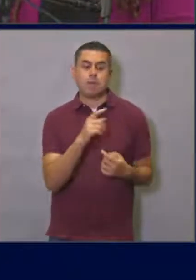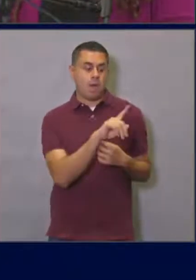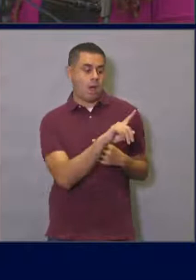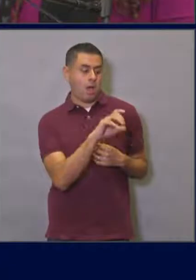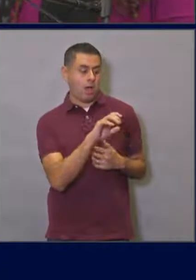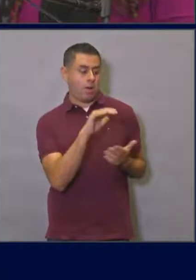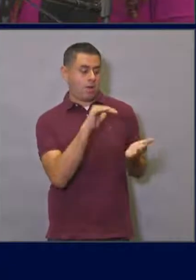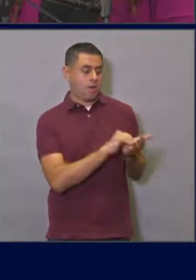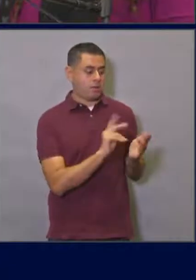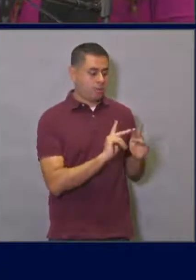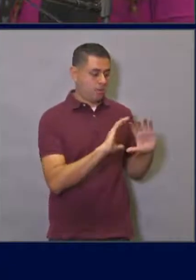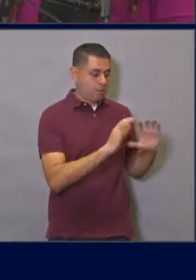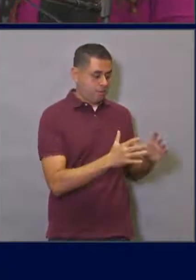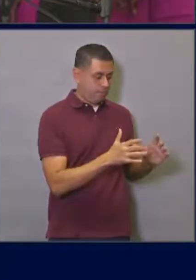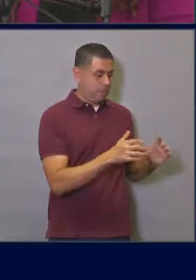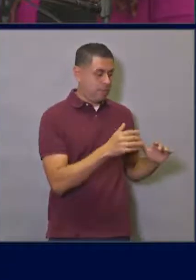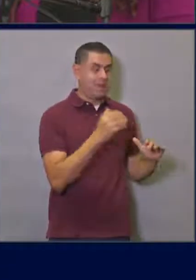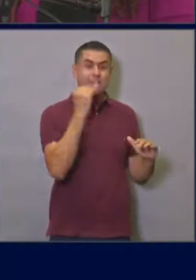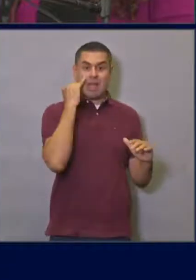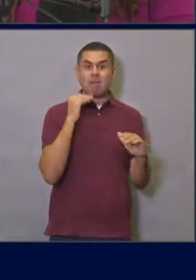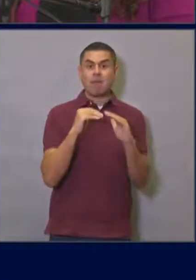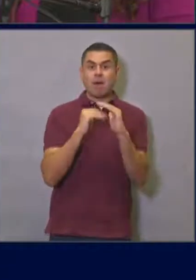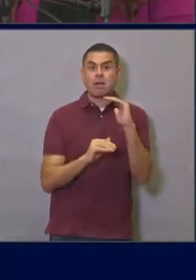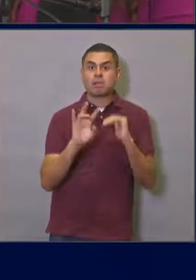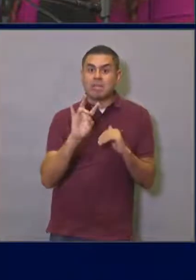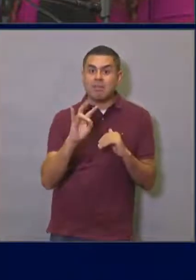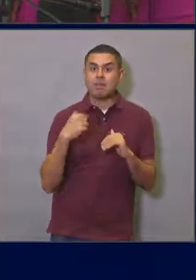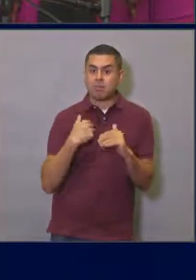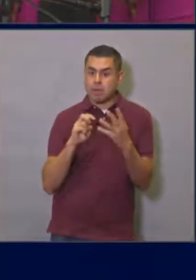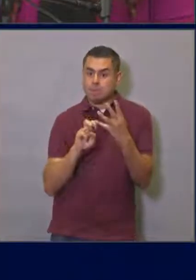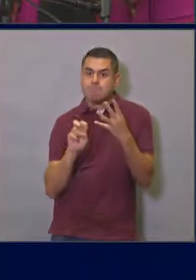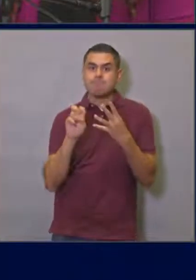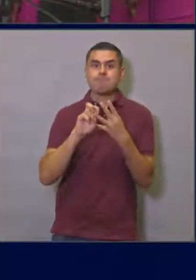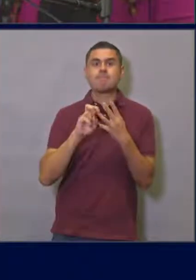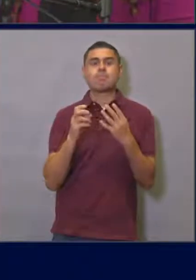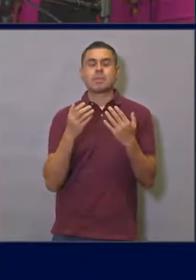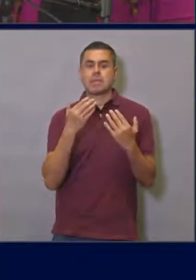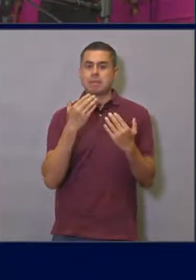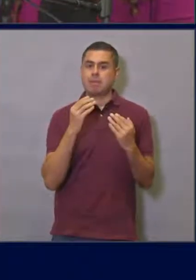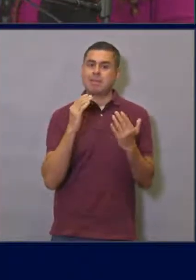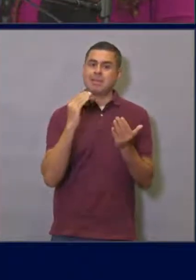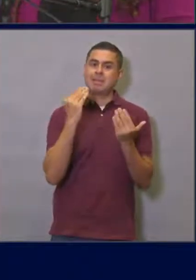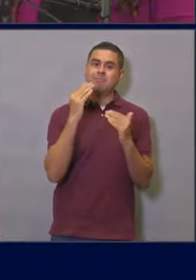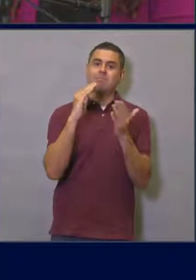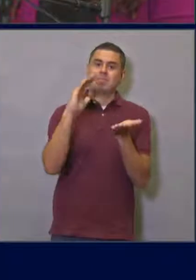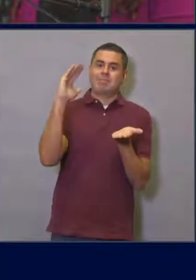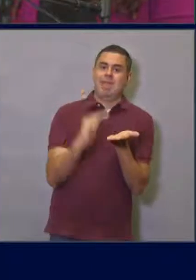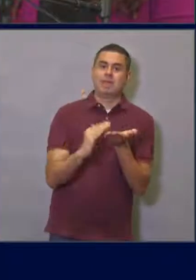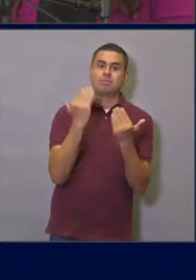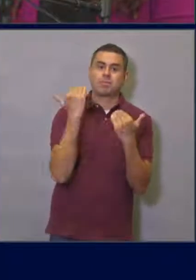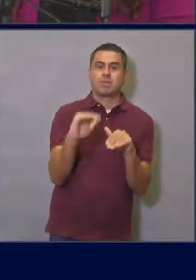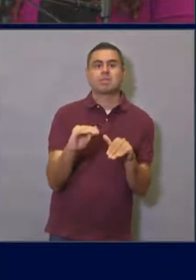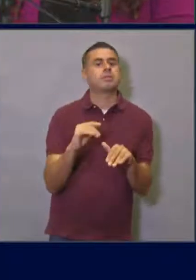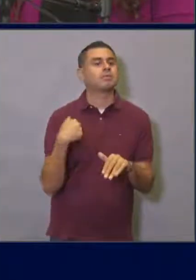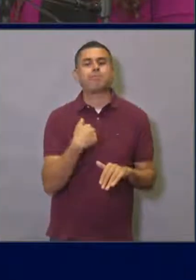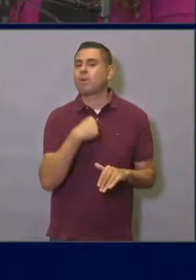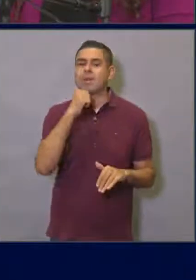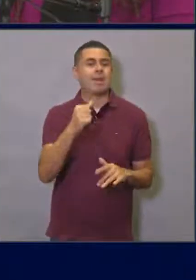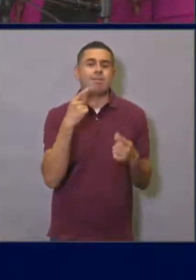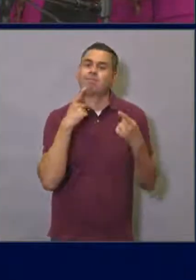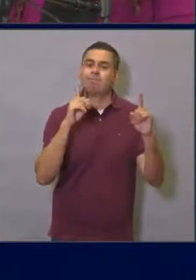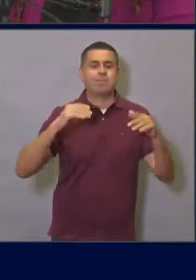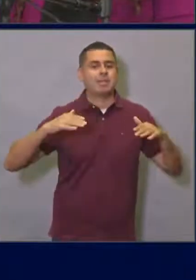como para pasar al nivel 2. Hay una gran cantidad de transmisión comunitaria en el condado de Los Ángeles. Es